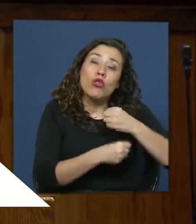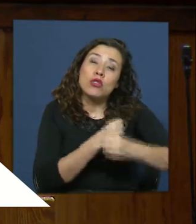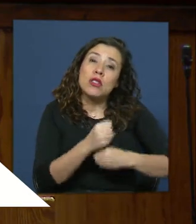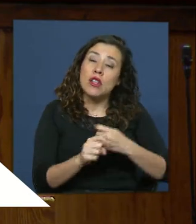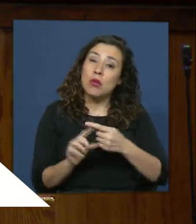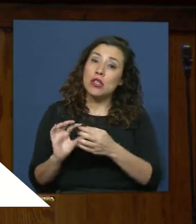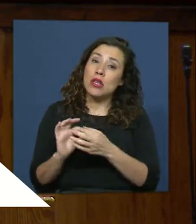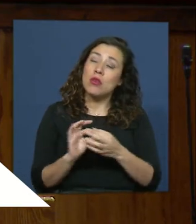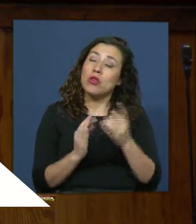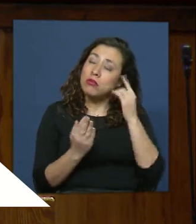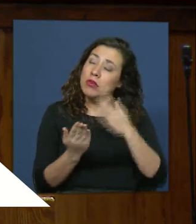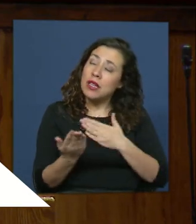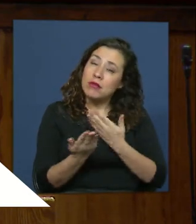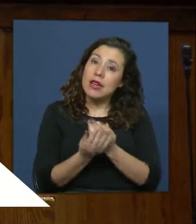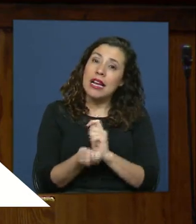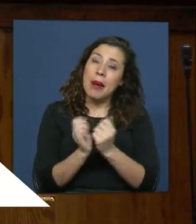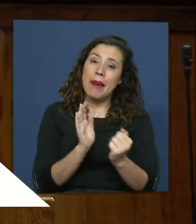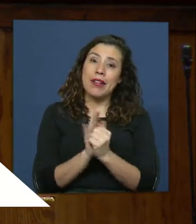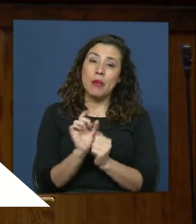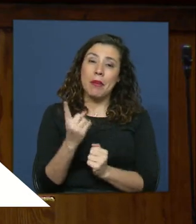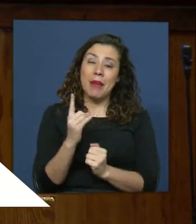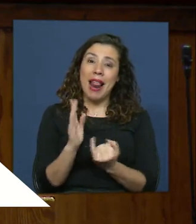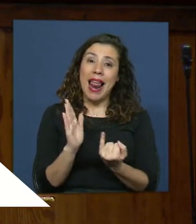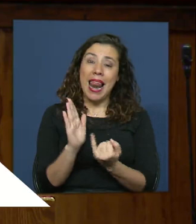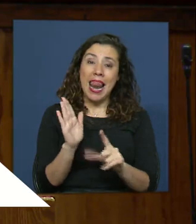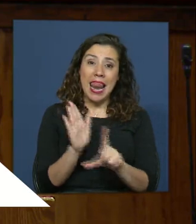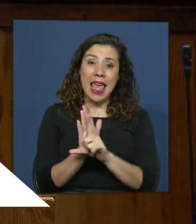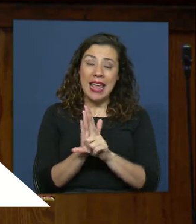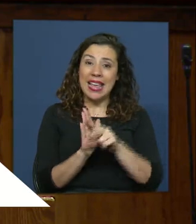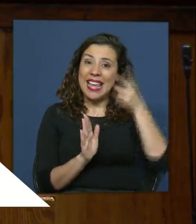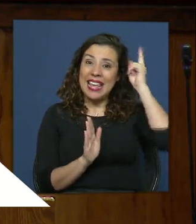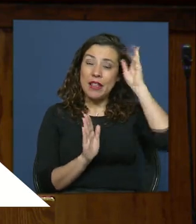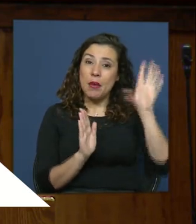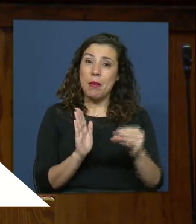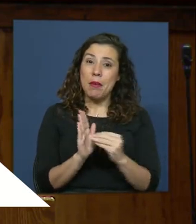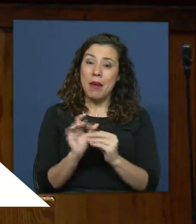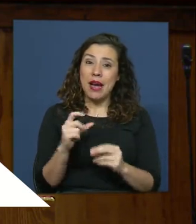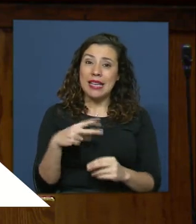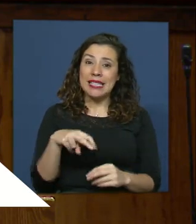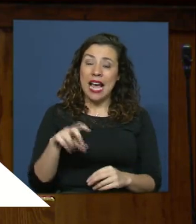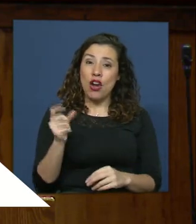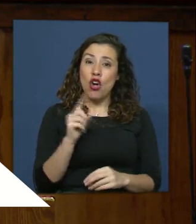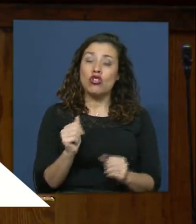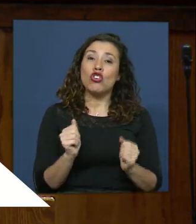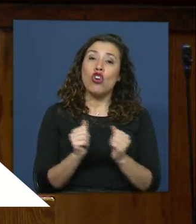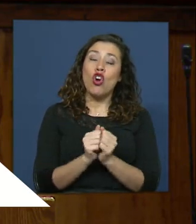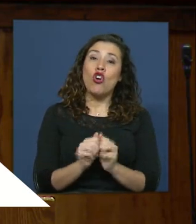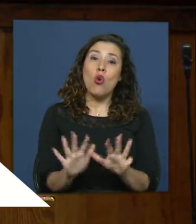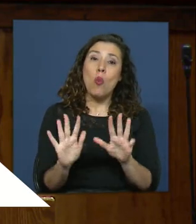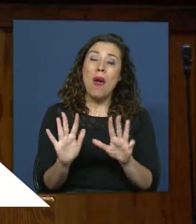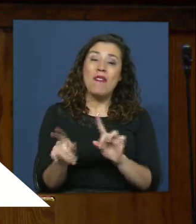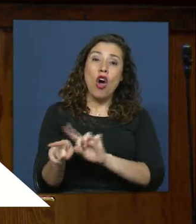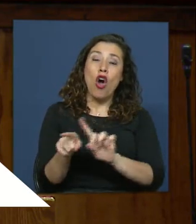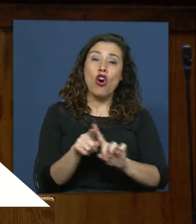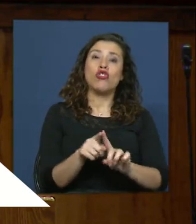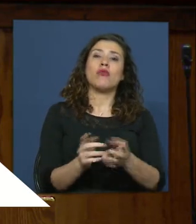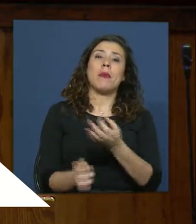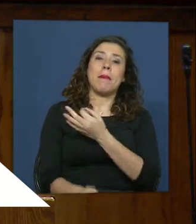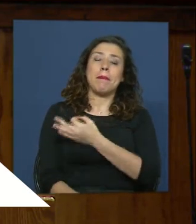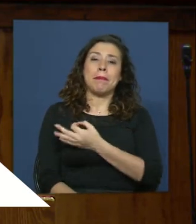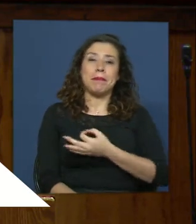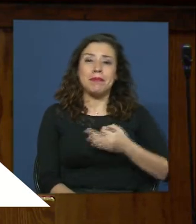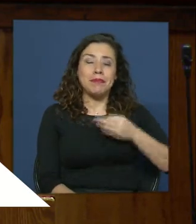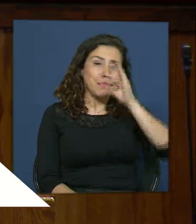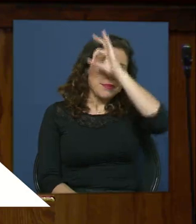ello, se propone modificar el artículo primero de la ley indígena para incorporar a los changos junto a las 9 etnias, mapuche,